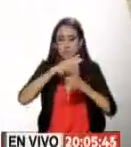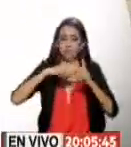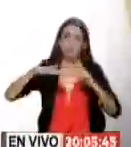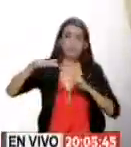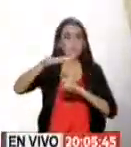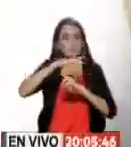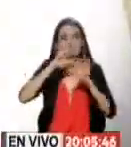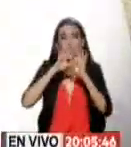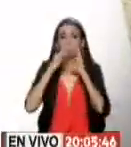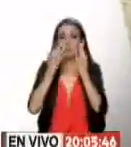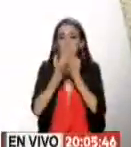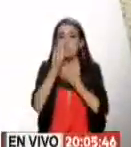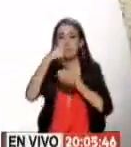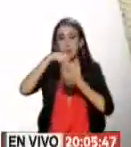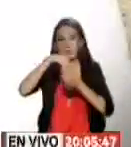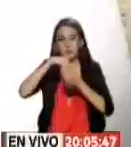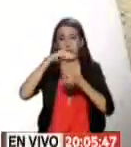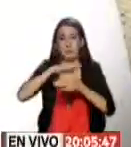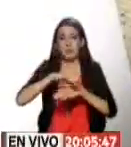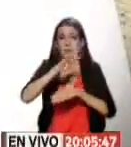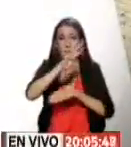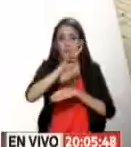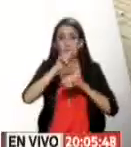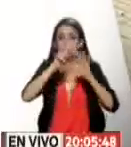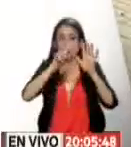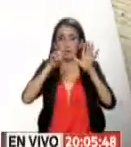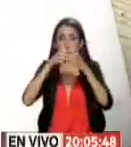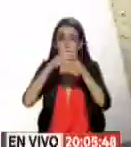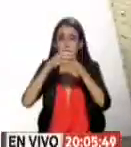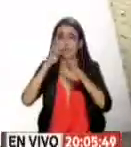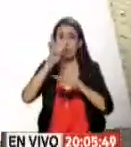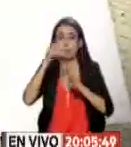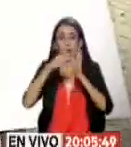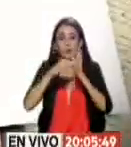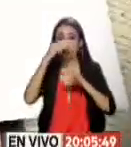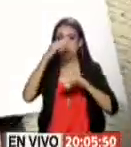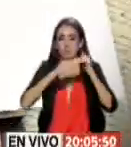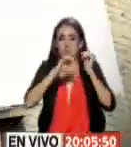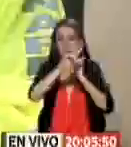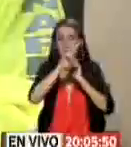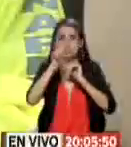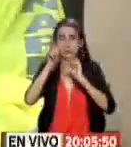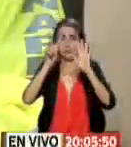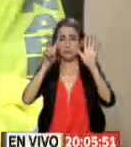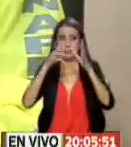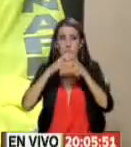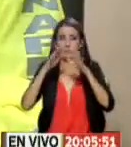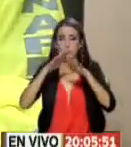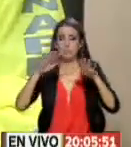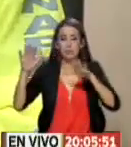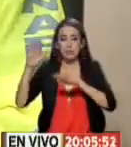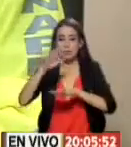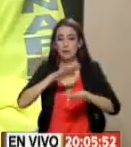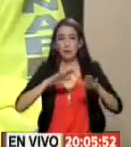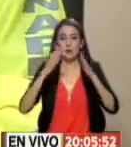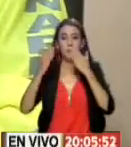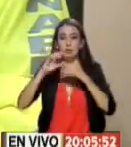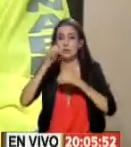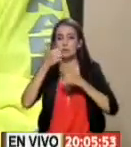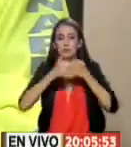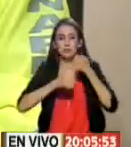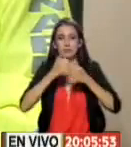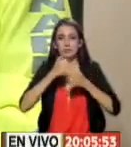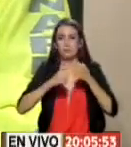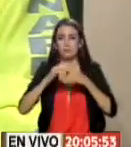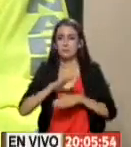familiar, 4.327 en el entorno común, y la diferencia en otros ámbitos. El fenómeno a veces de los otros problemas